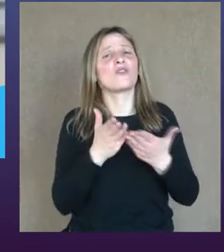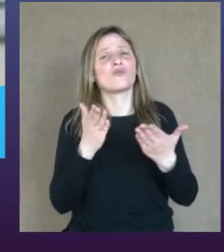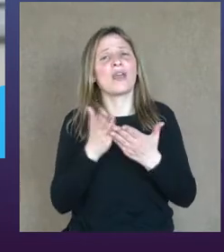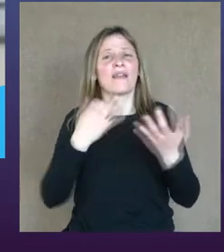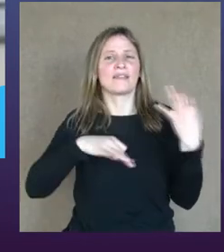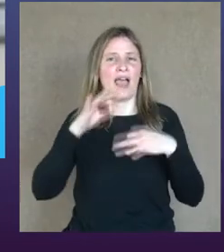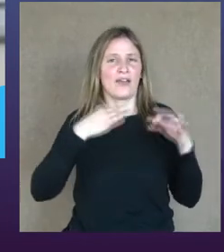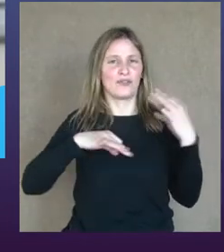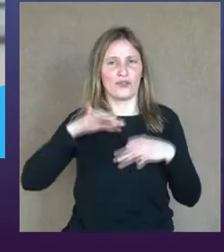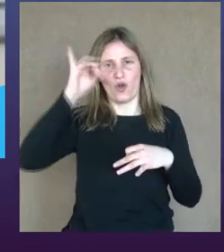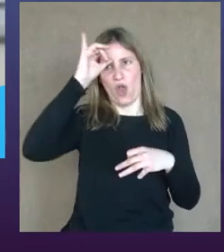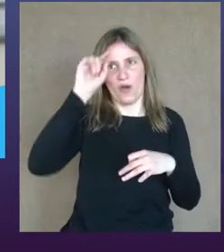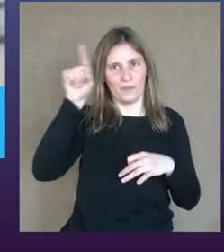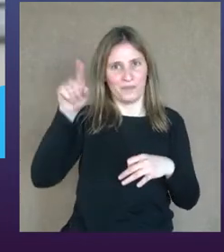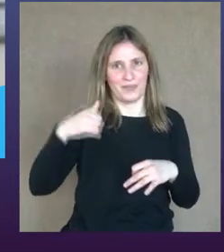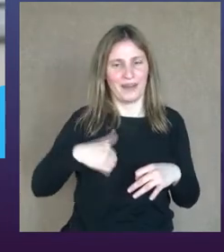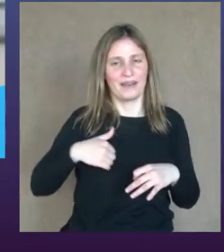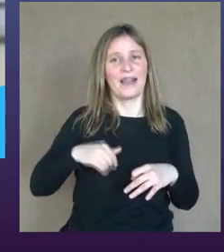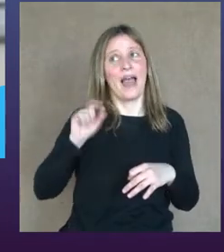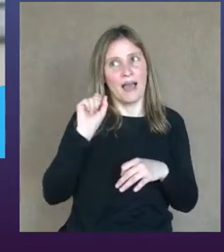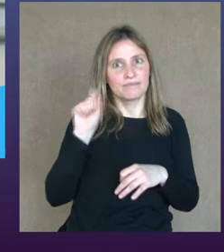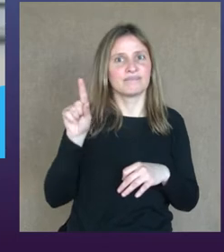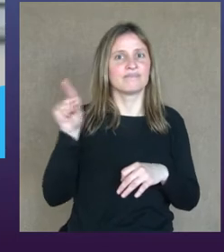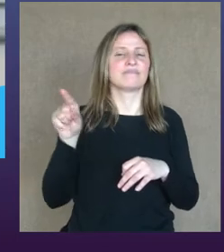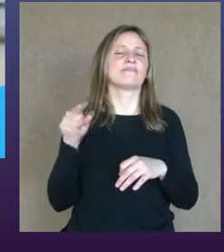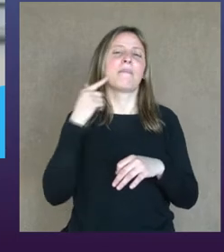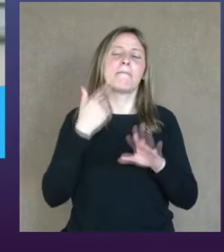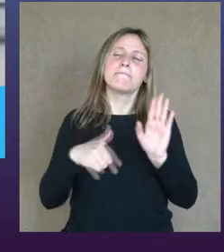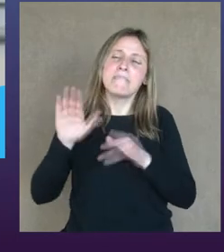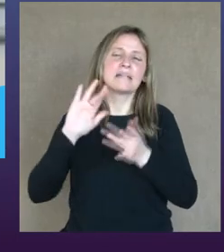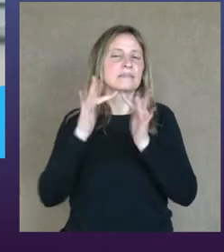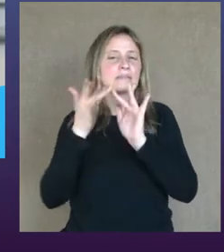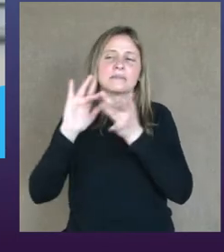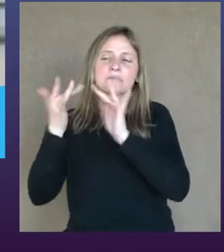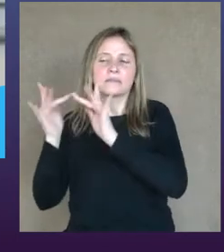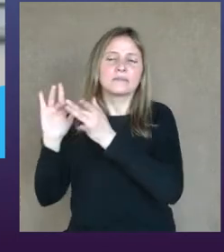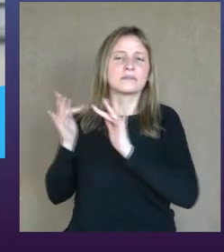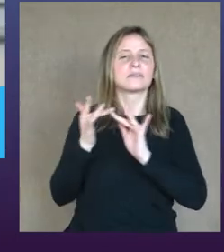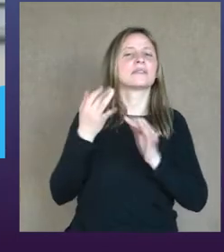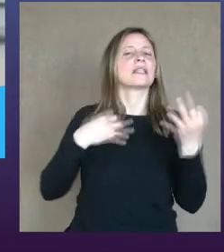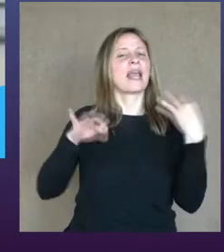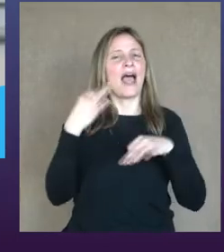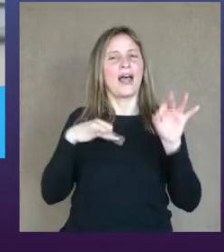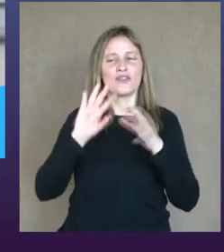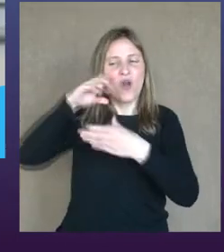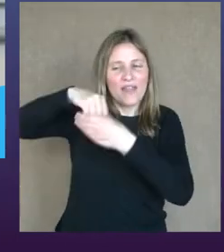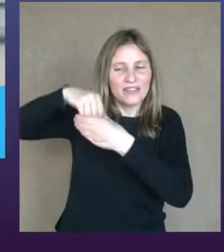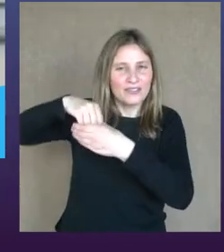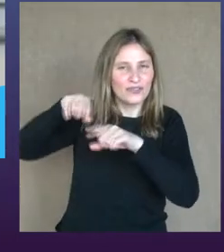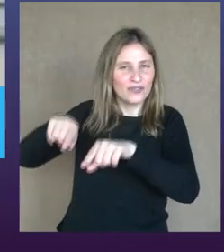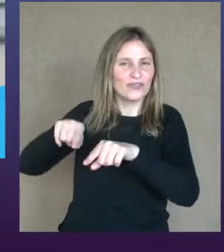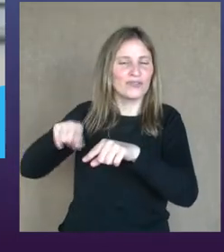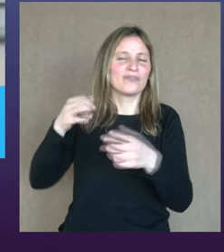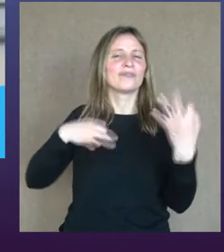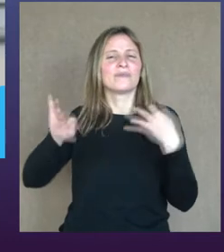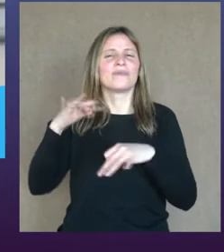Colón, que ahí fue donde tuve más contacto con el teatro dentro de la institución. Este,